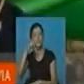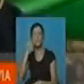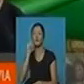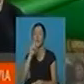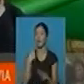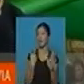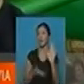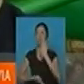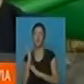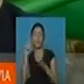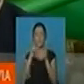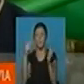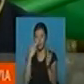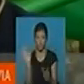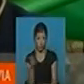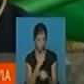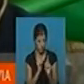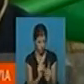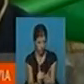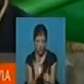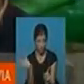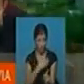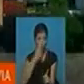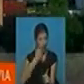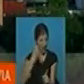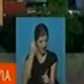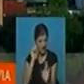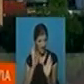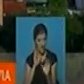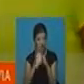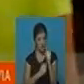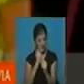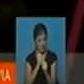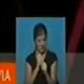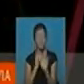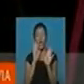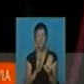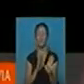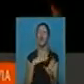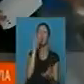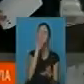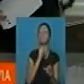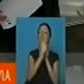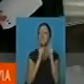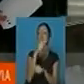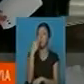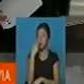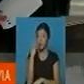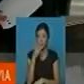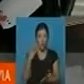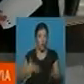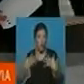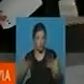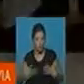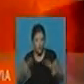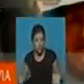era un ataque. Todos se quedaron y todos han ganado dinero. También es cierto, los empresarios bolivianos en términos generales están relativamente contentos. Porque